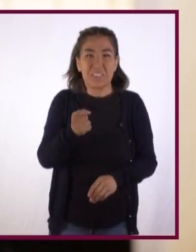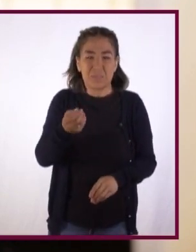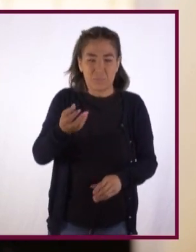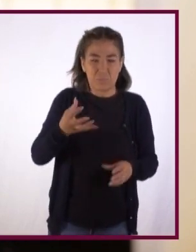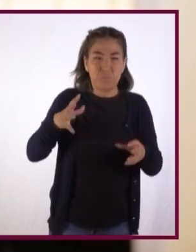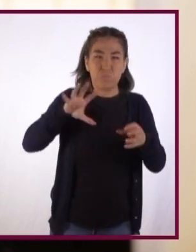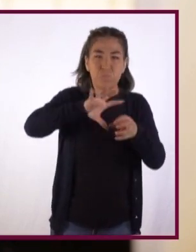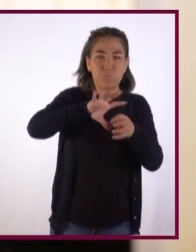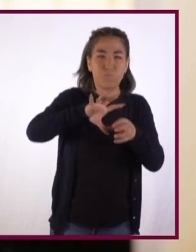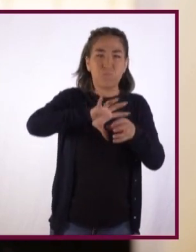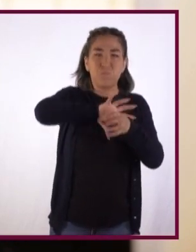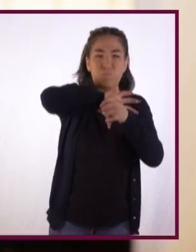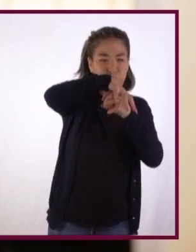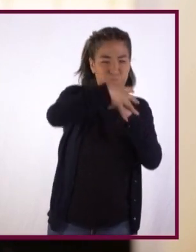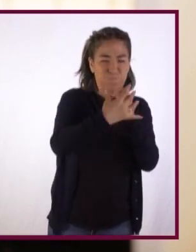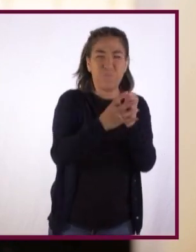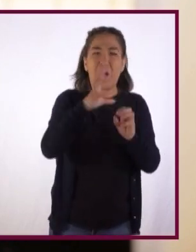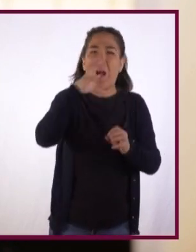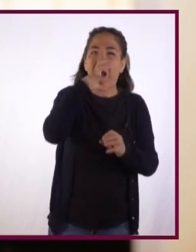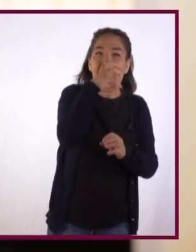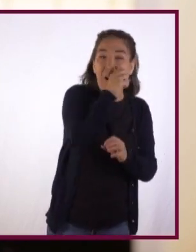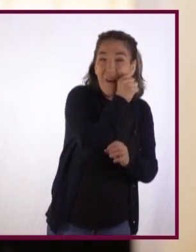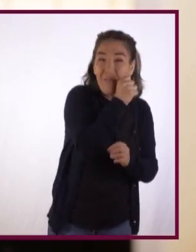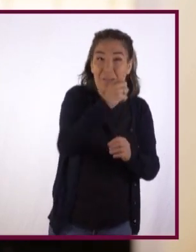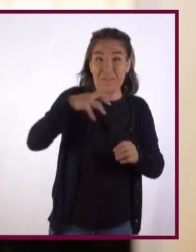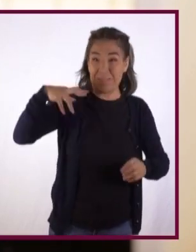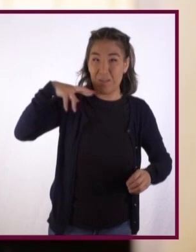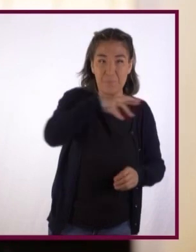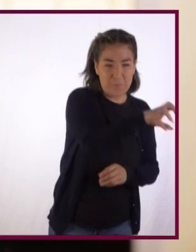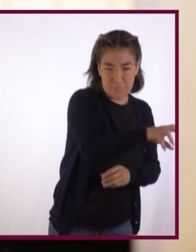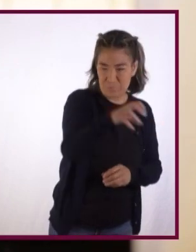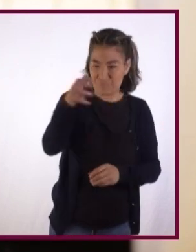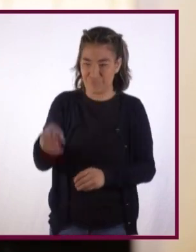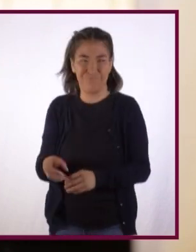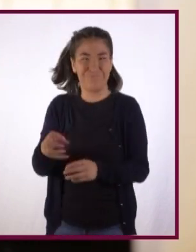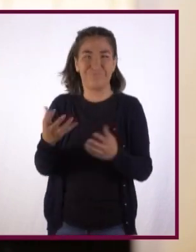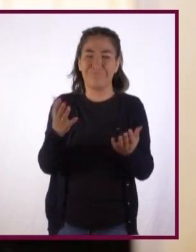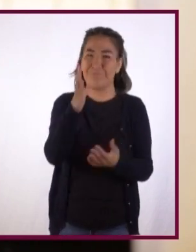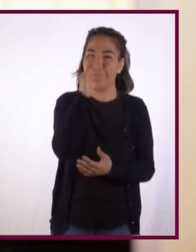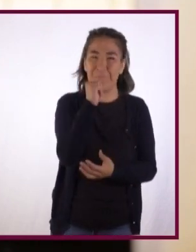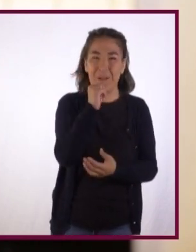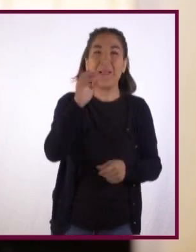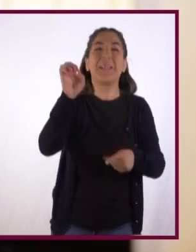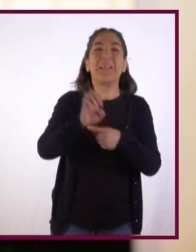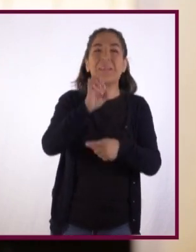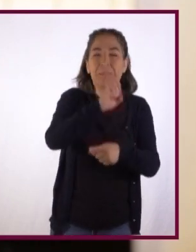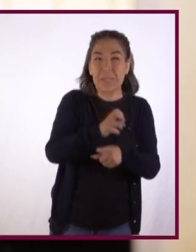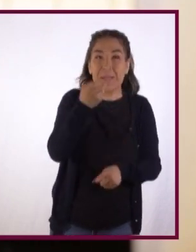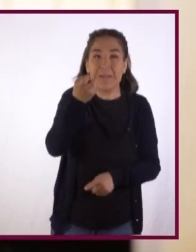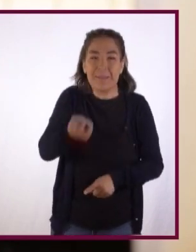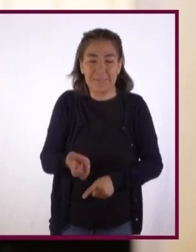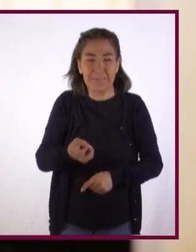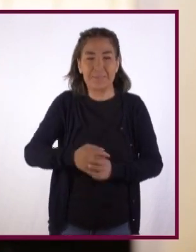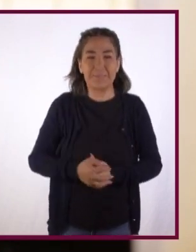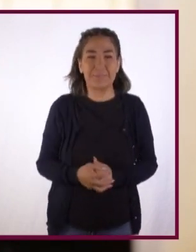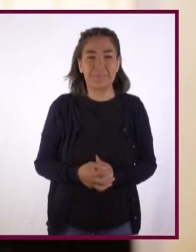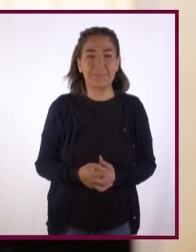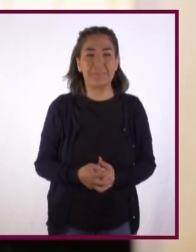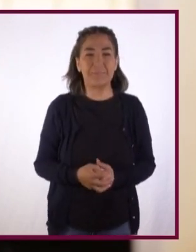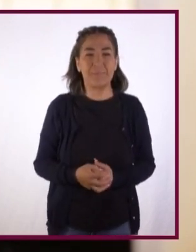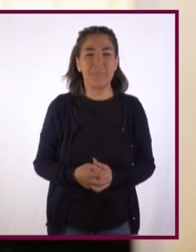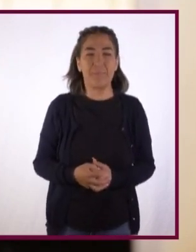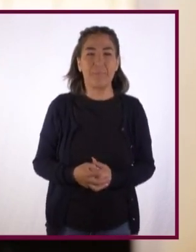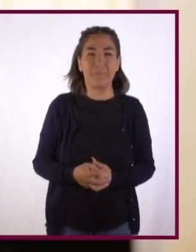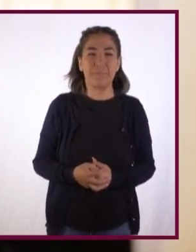una una contracción térmica tan repentina, tan rápida. Entonces, así como